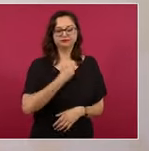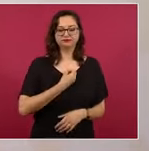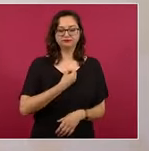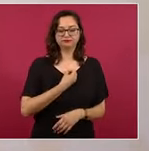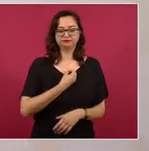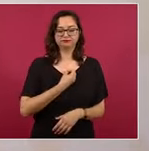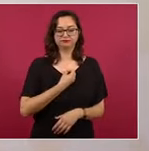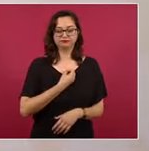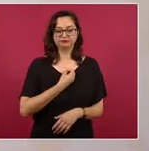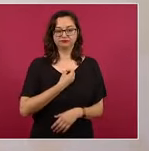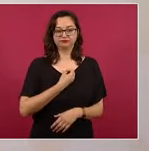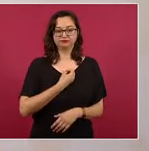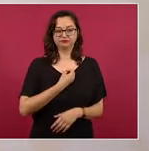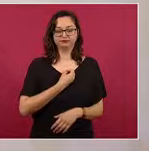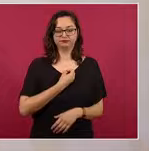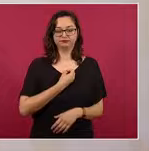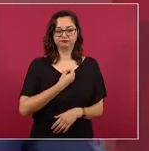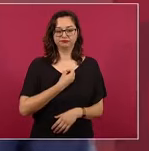y